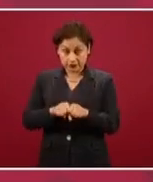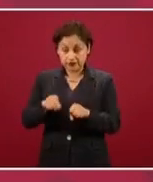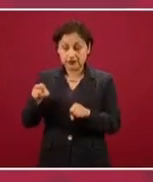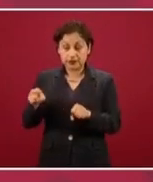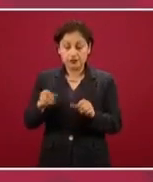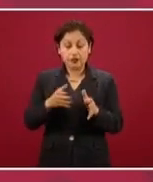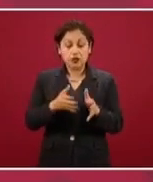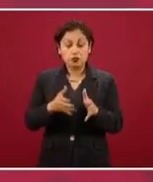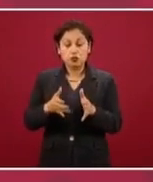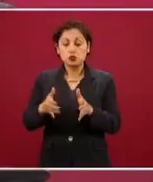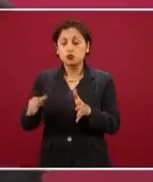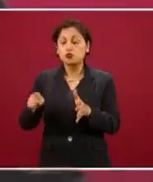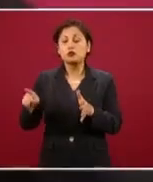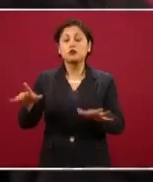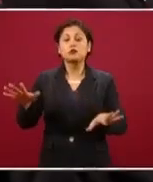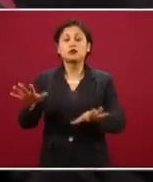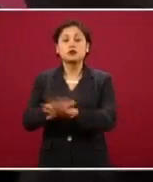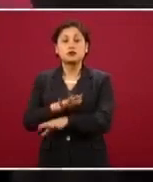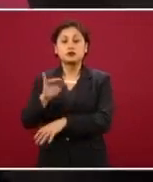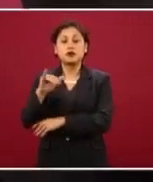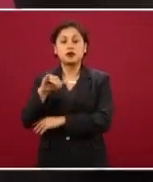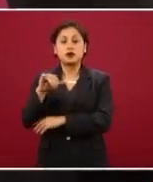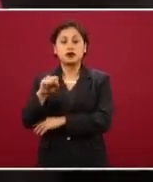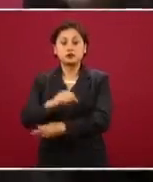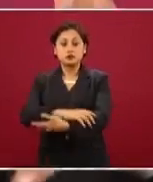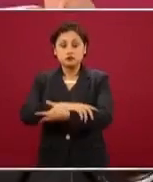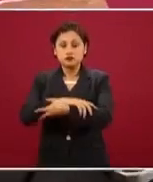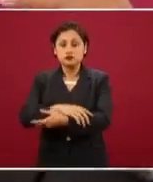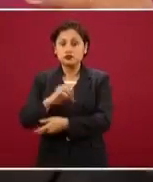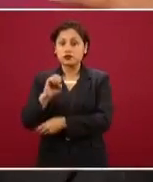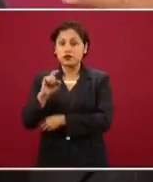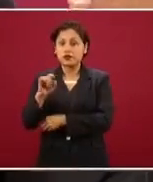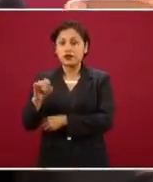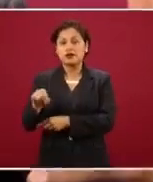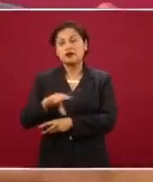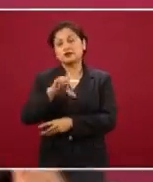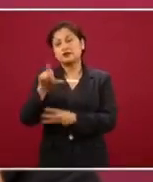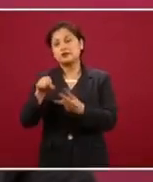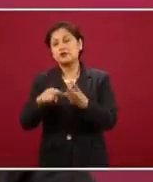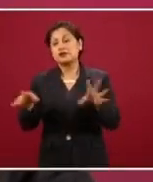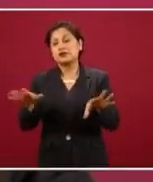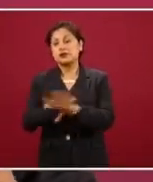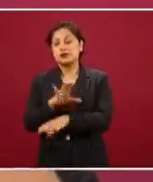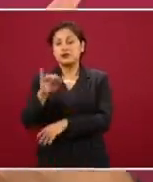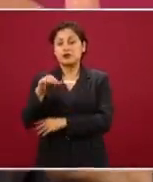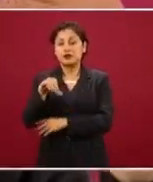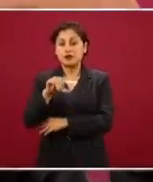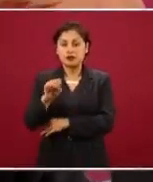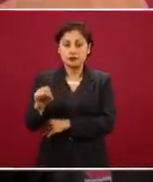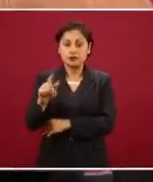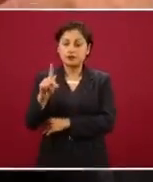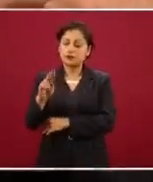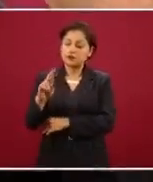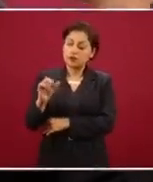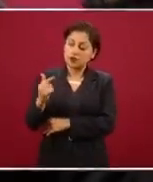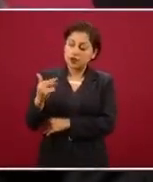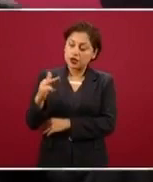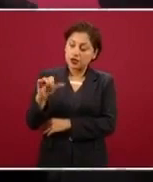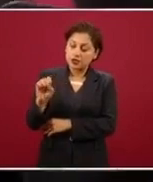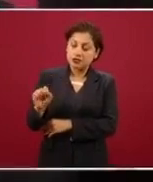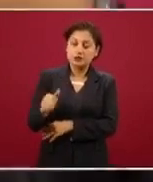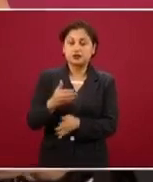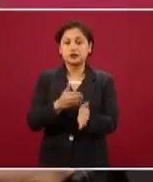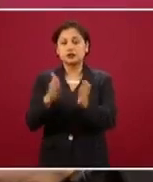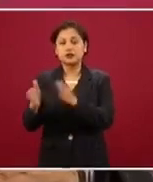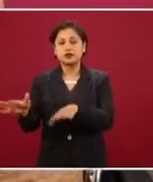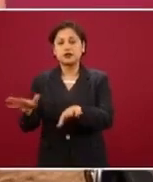ser IMSS Solidaridad, luego IMSS Progresa, IMSS Prospera y ahora